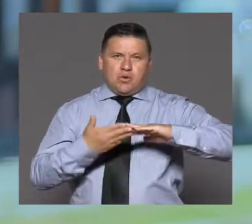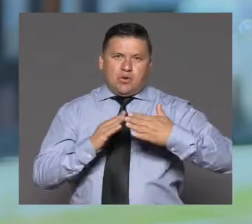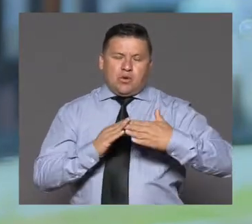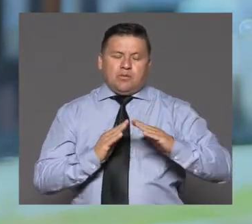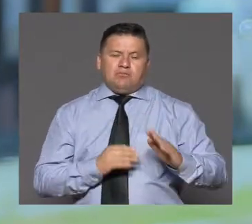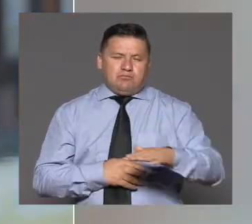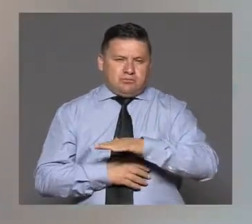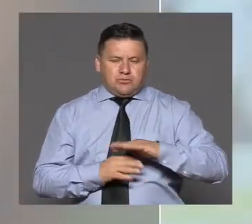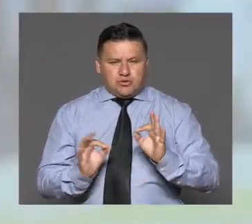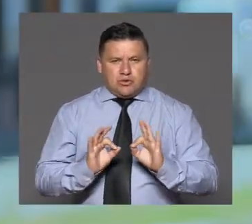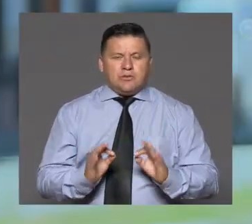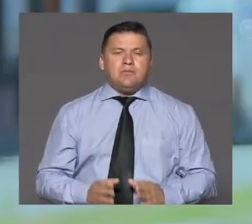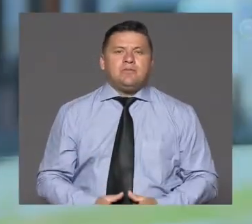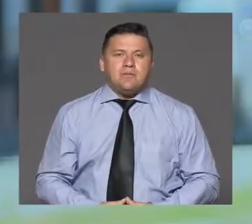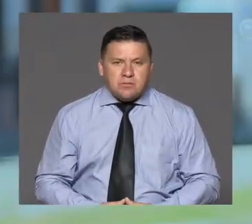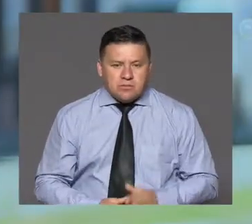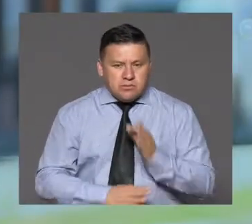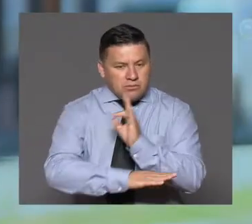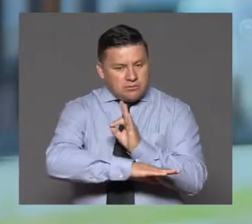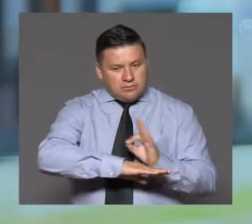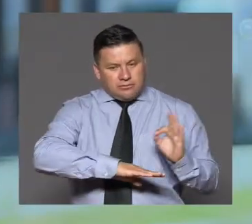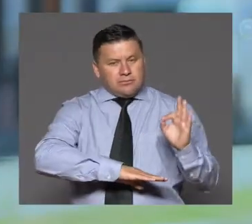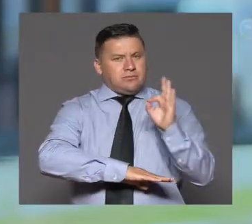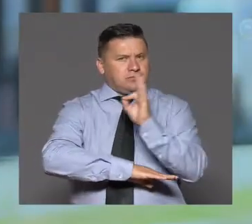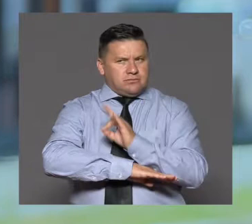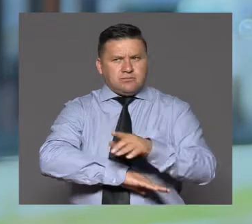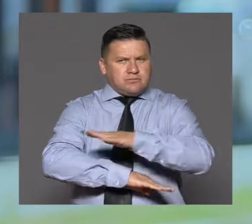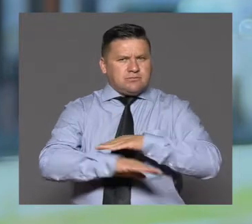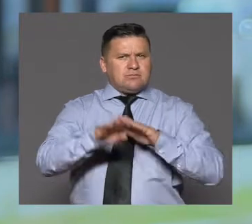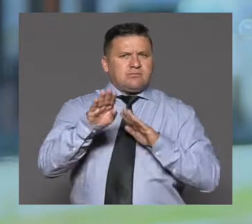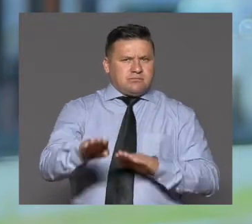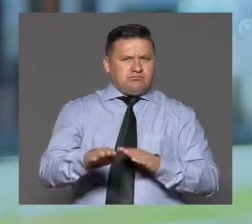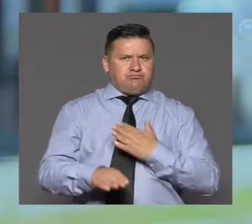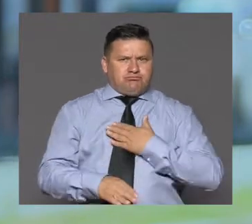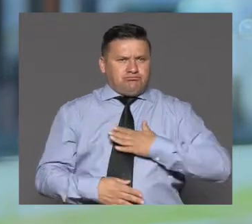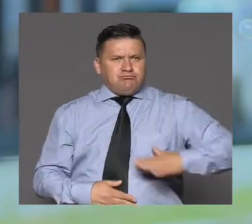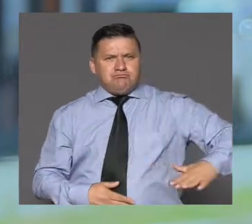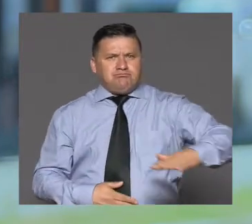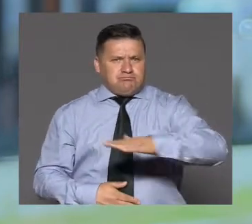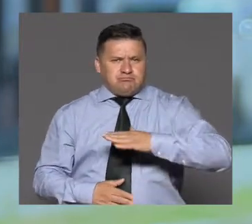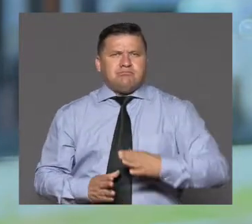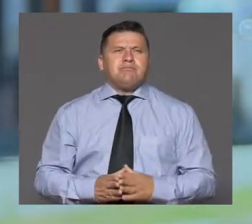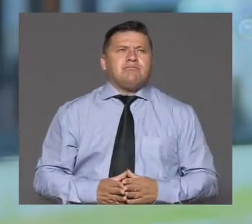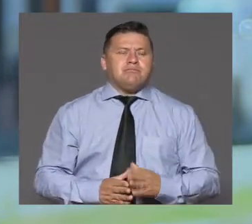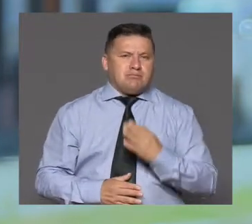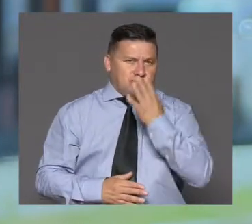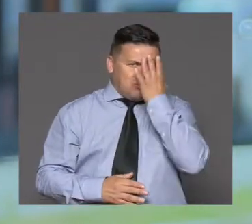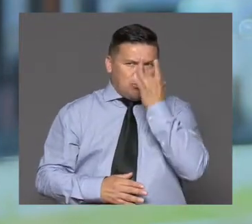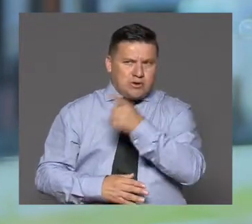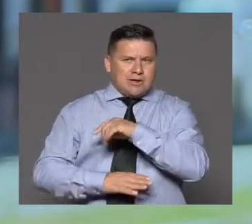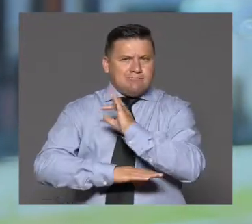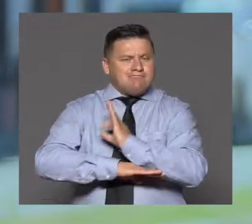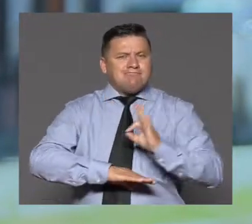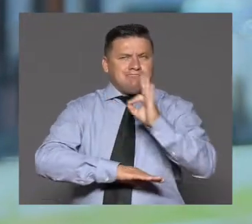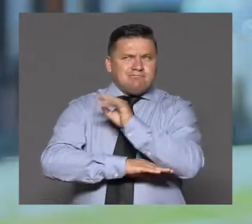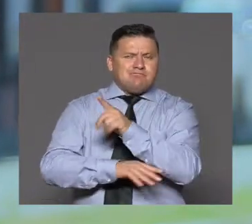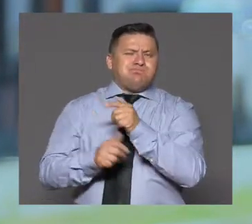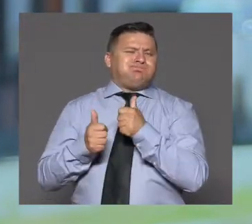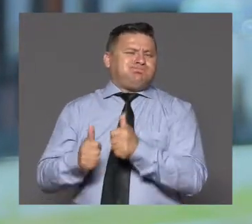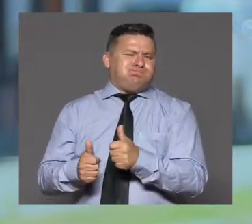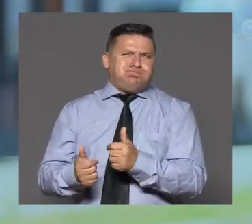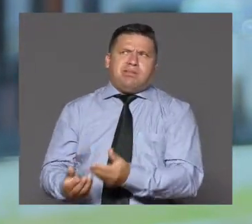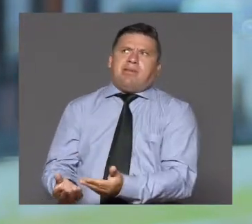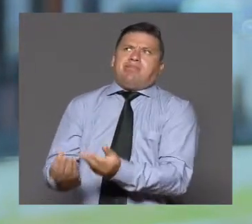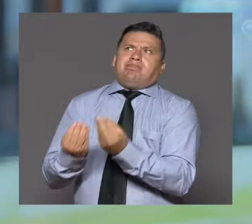y dentro de nuestra organización. La ESAP representa mucho para nosotros, porque la ESAP nos ha